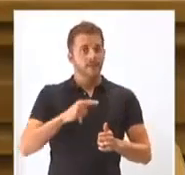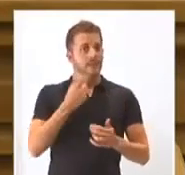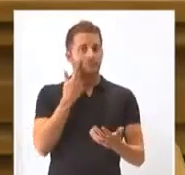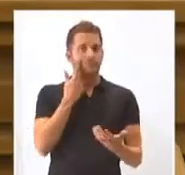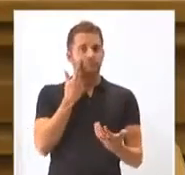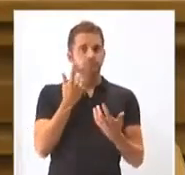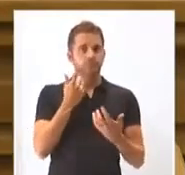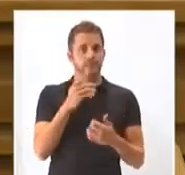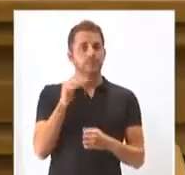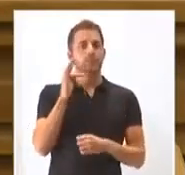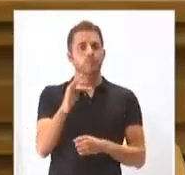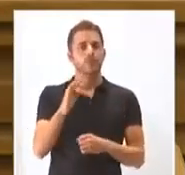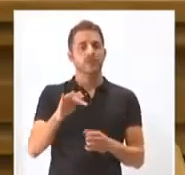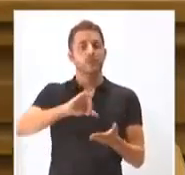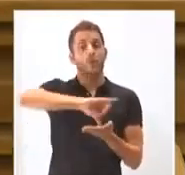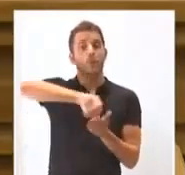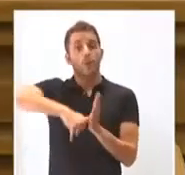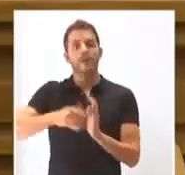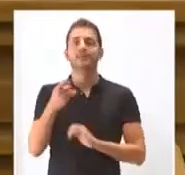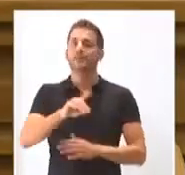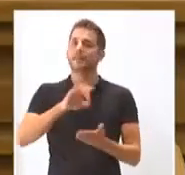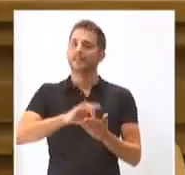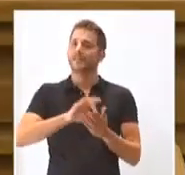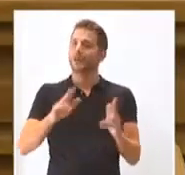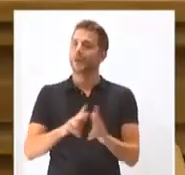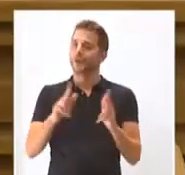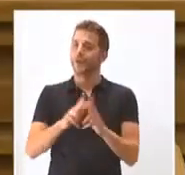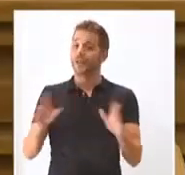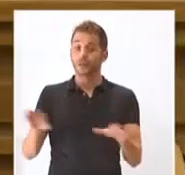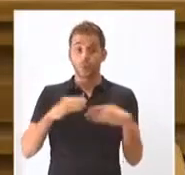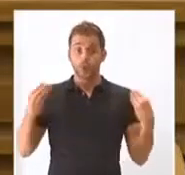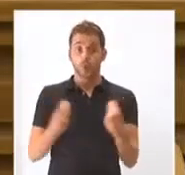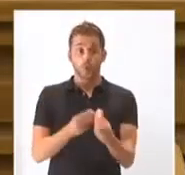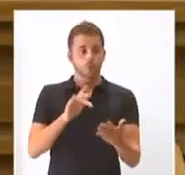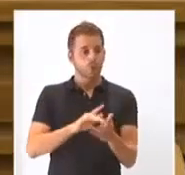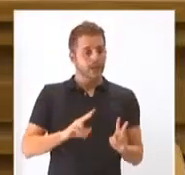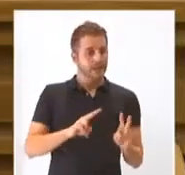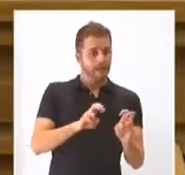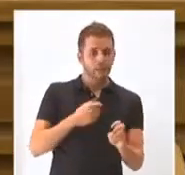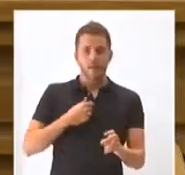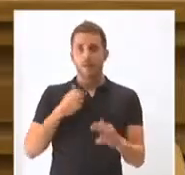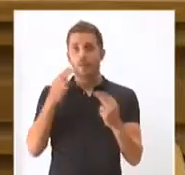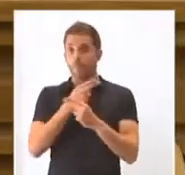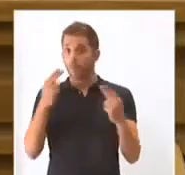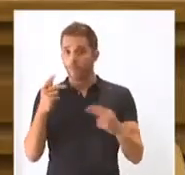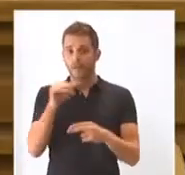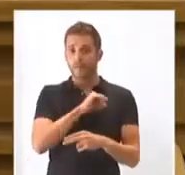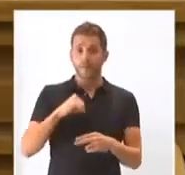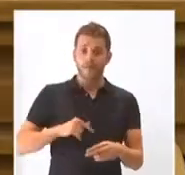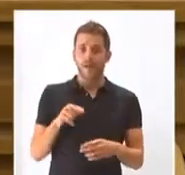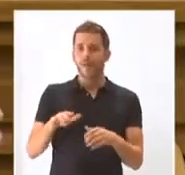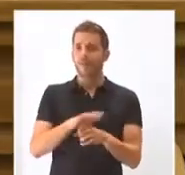toda la comarca sino para los buenos servicios sociales que en conjunto tanto públicos como de iniciativa privada hay en la provincia de albacete